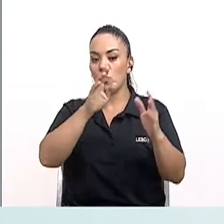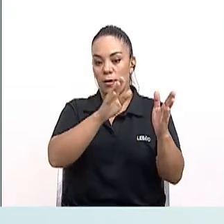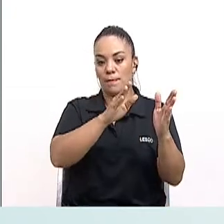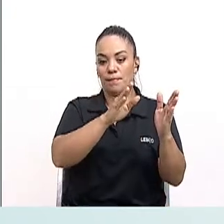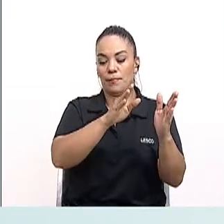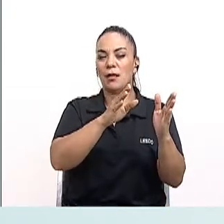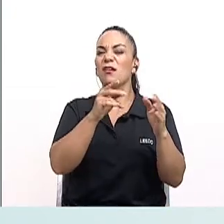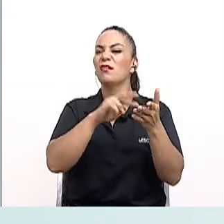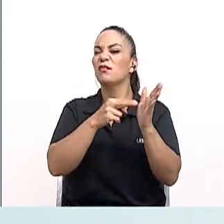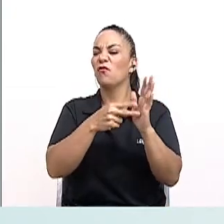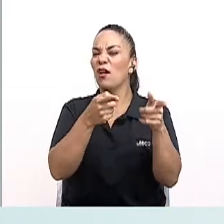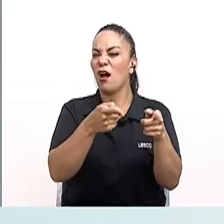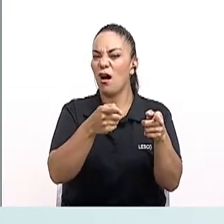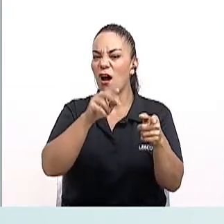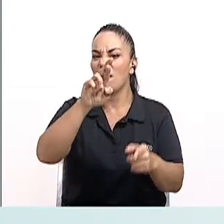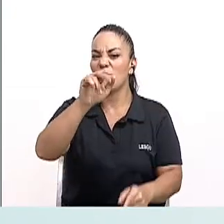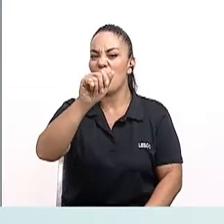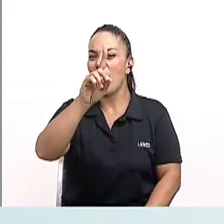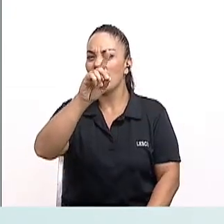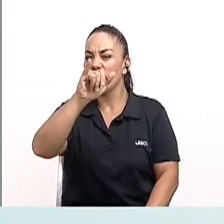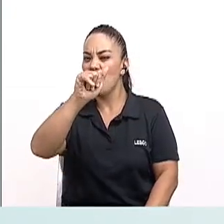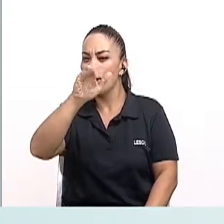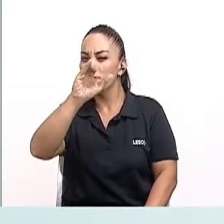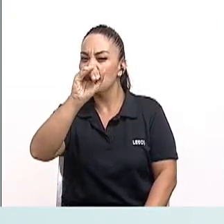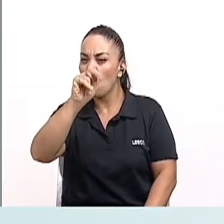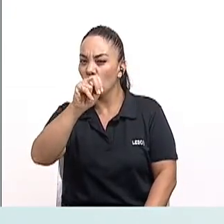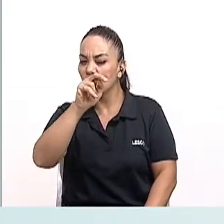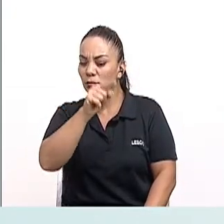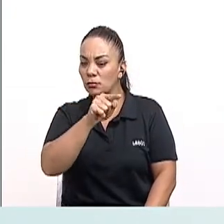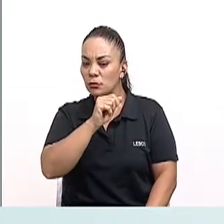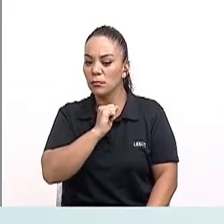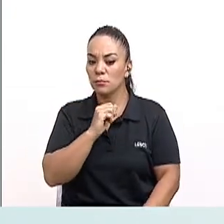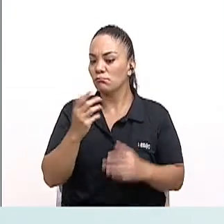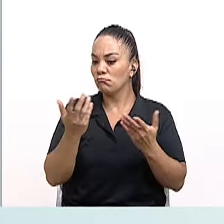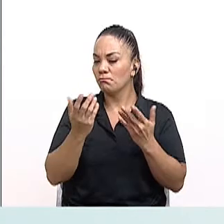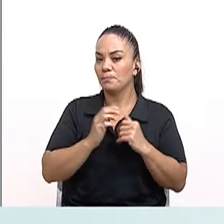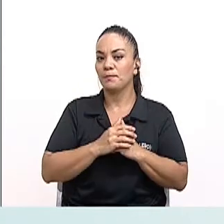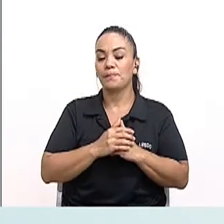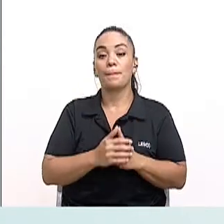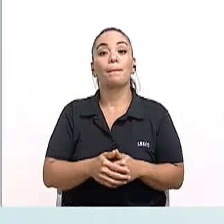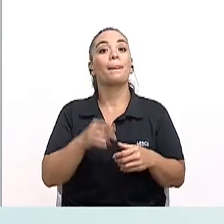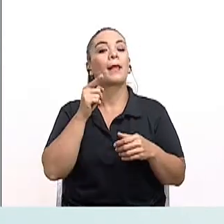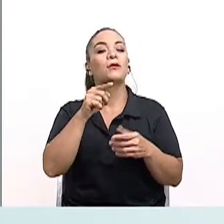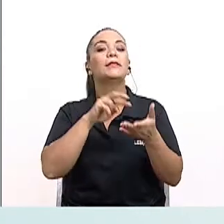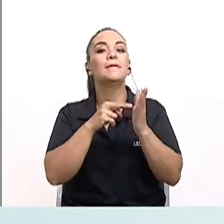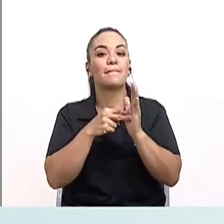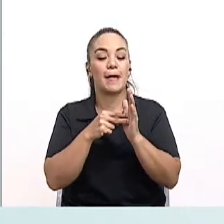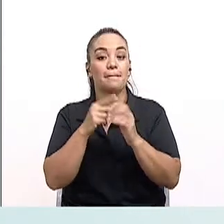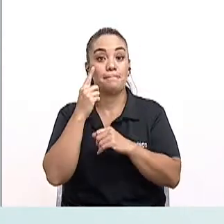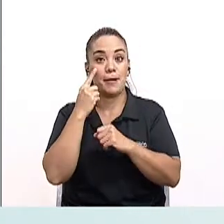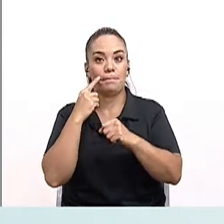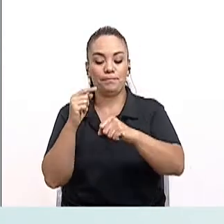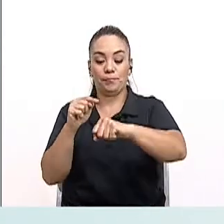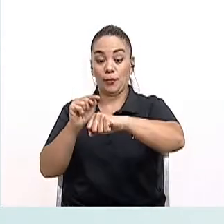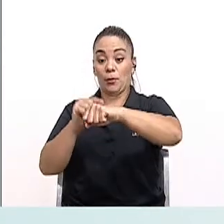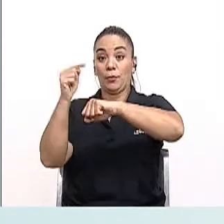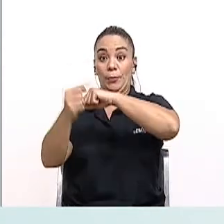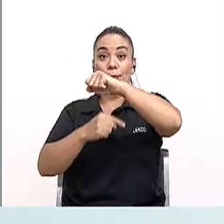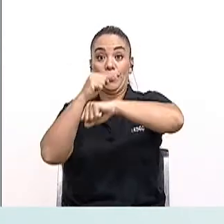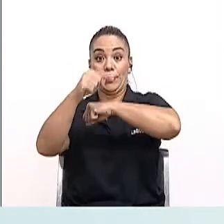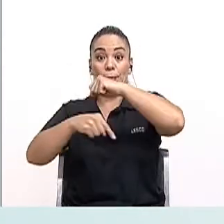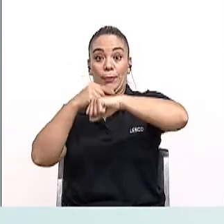entonces definamos qué es radiación. Radiación se refiere a las partículas u ondas